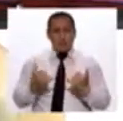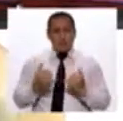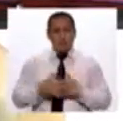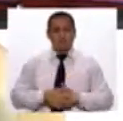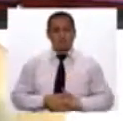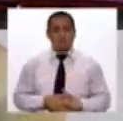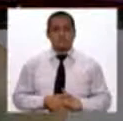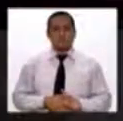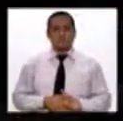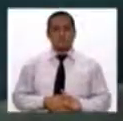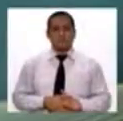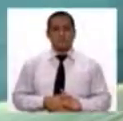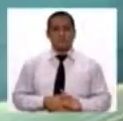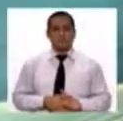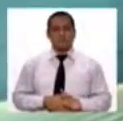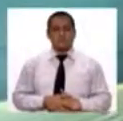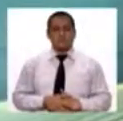programa.